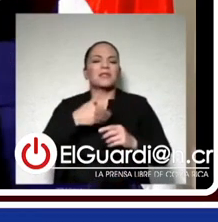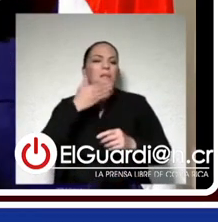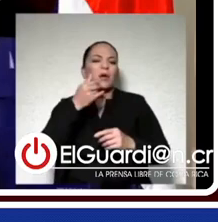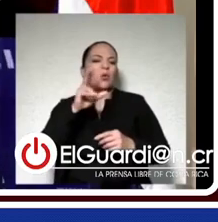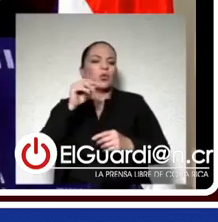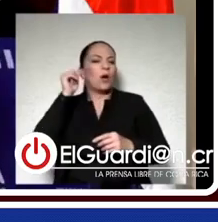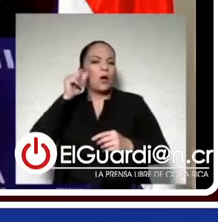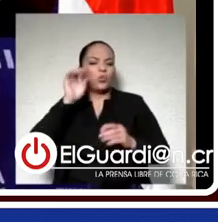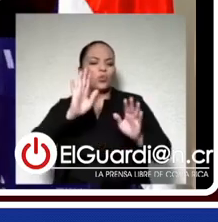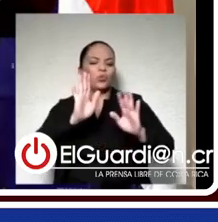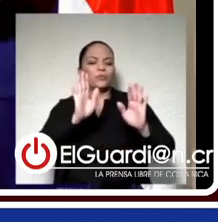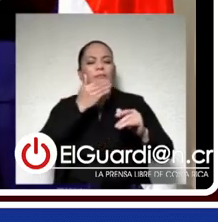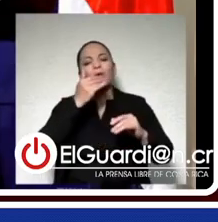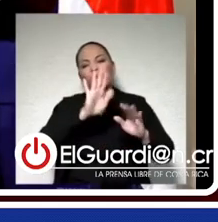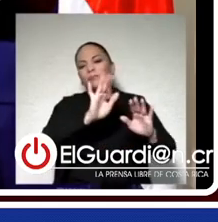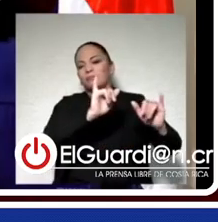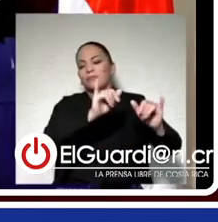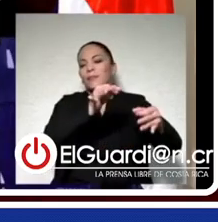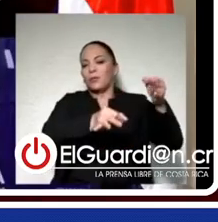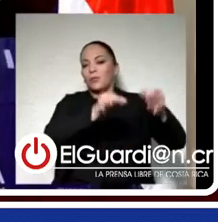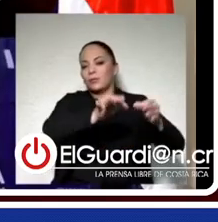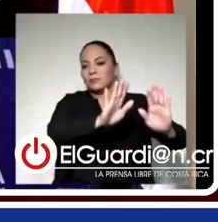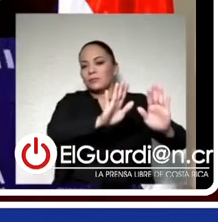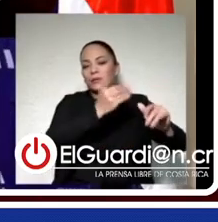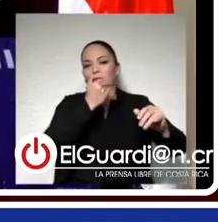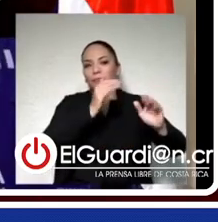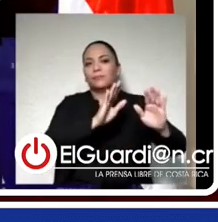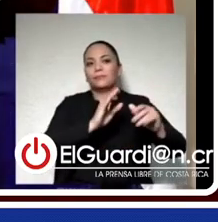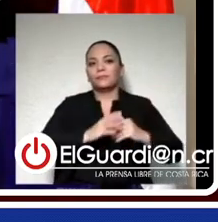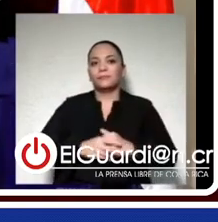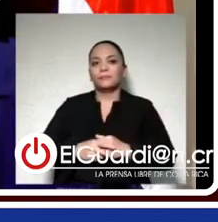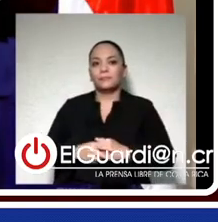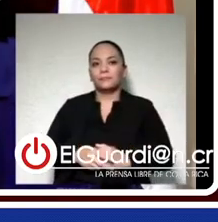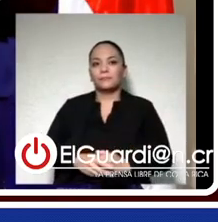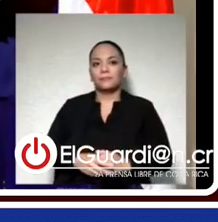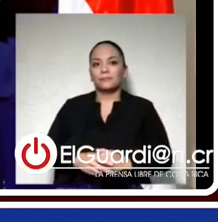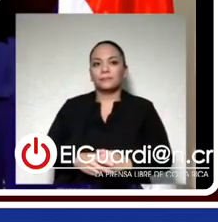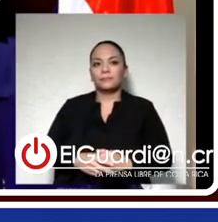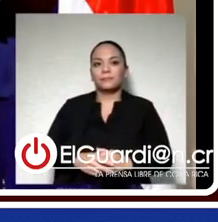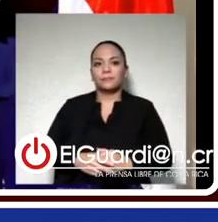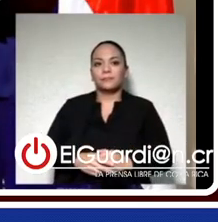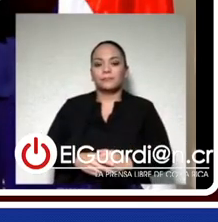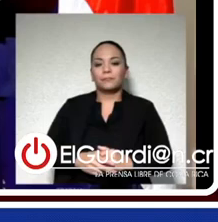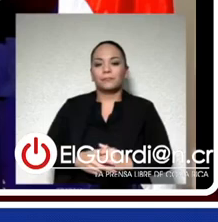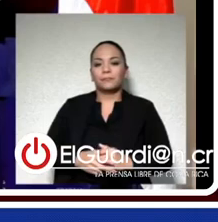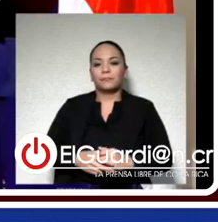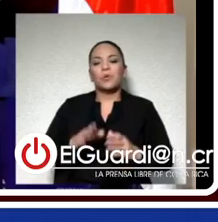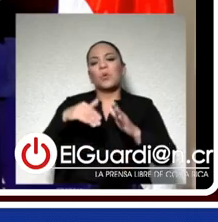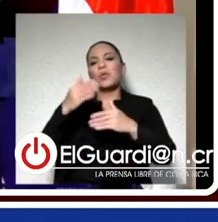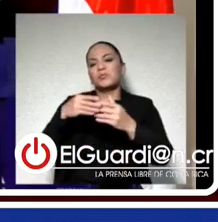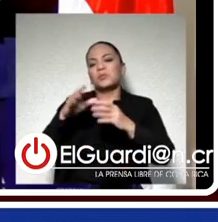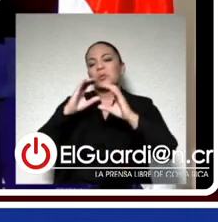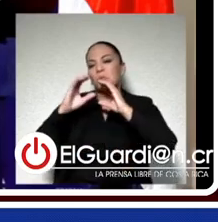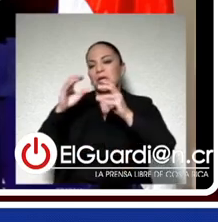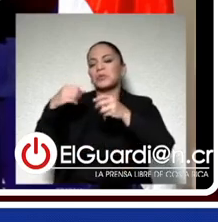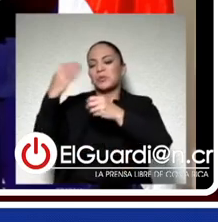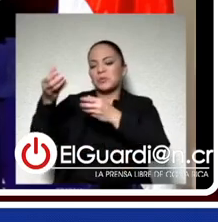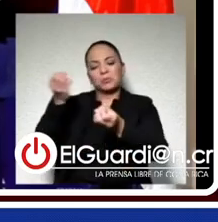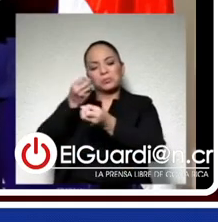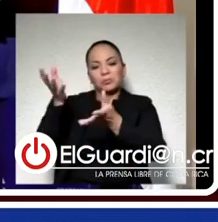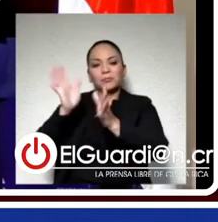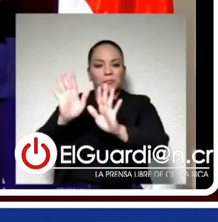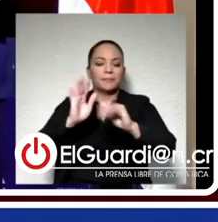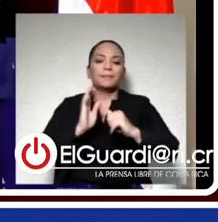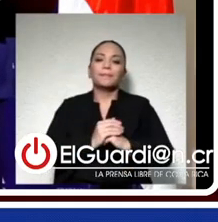esto me imagino que usted va a querer considerar eso. Obvio. O si quiere lo soltamos en un comunicado luego. Pero las